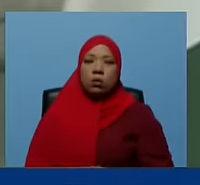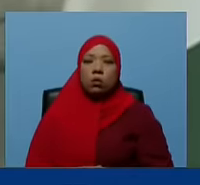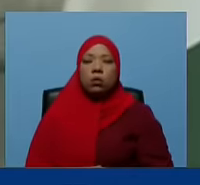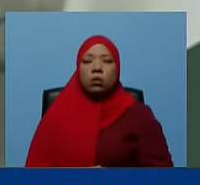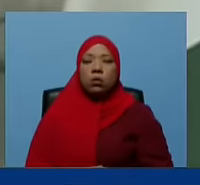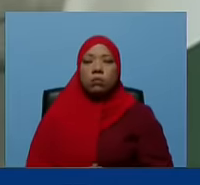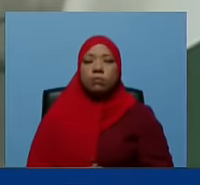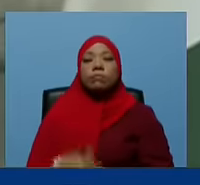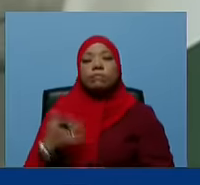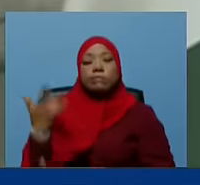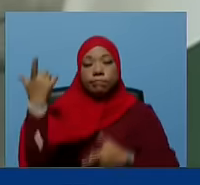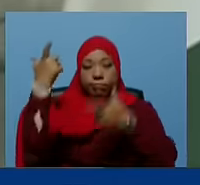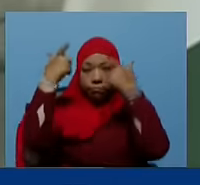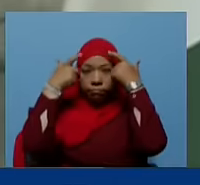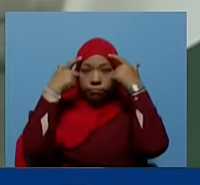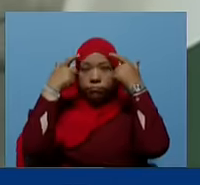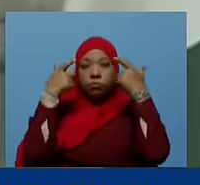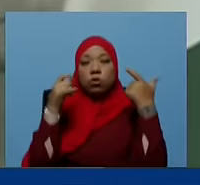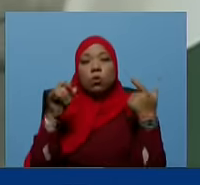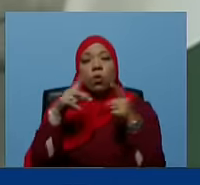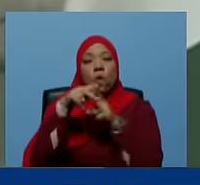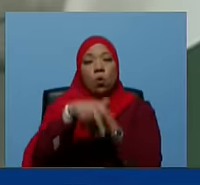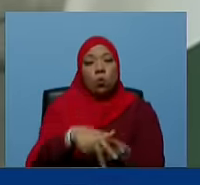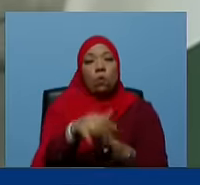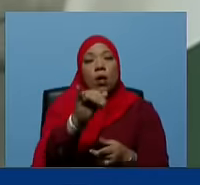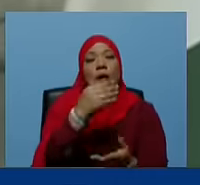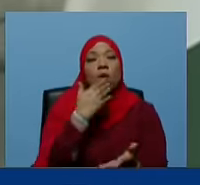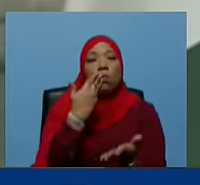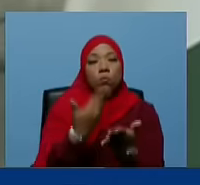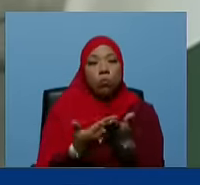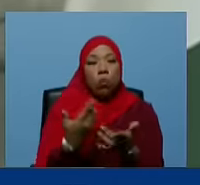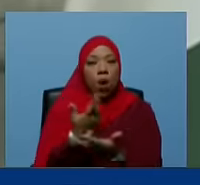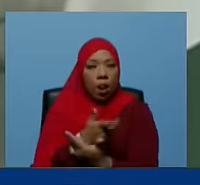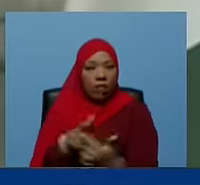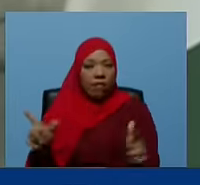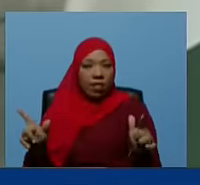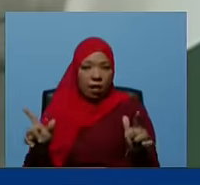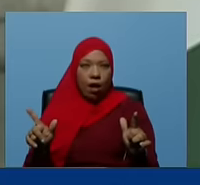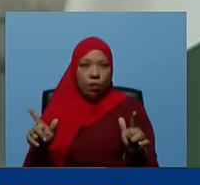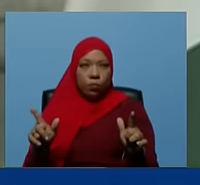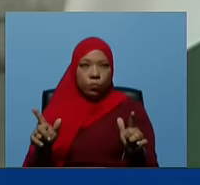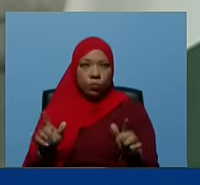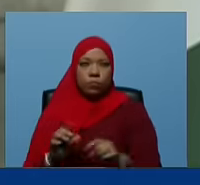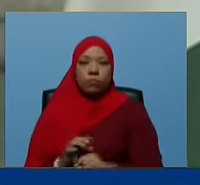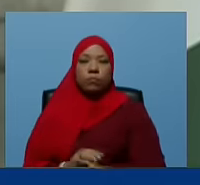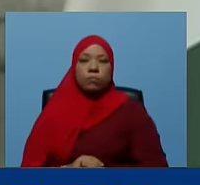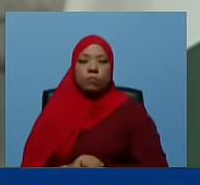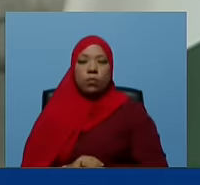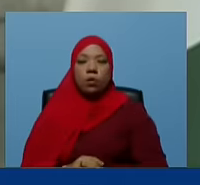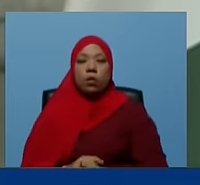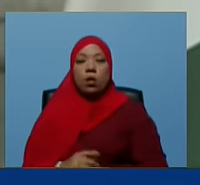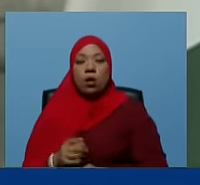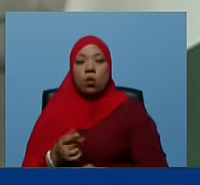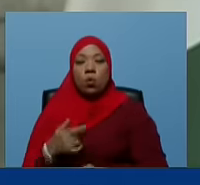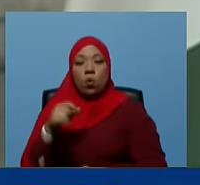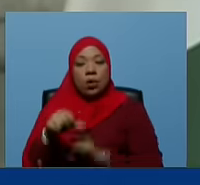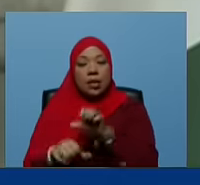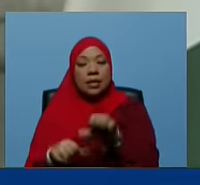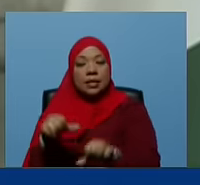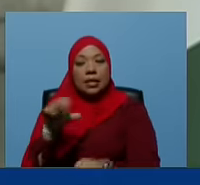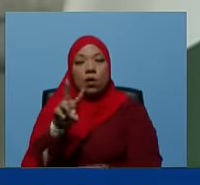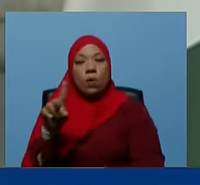Es la joya de la corona, porque tenemos un proyecto libertario, un proyecto del siglo